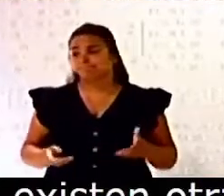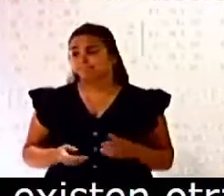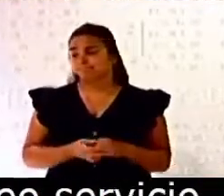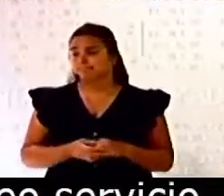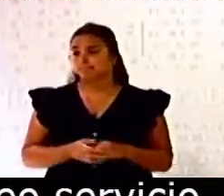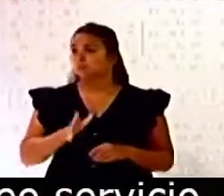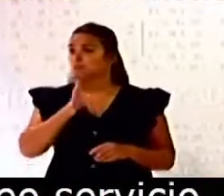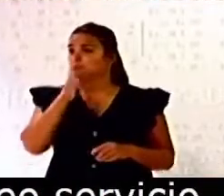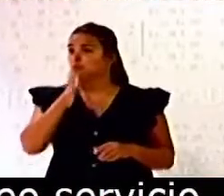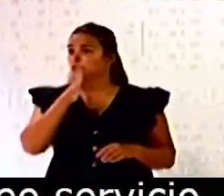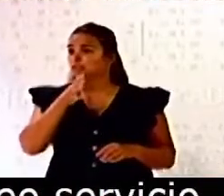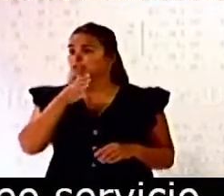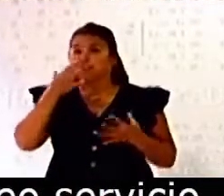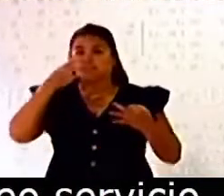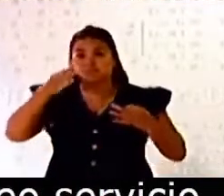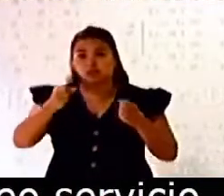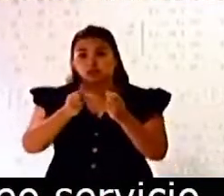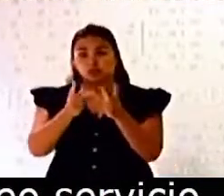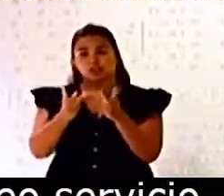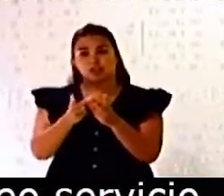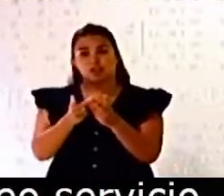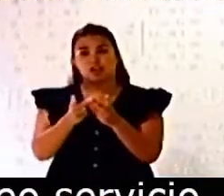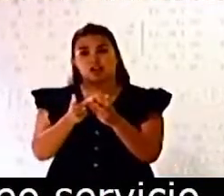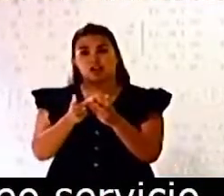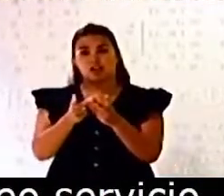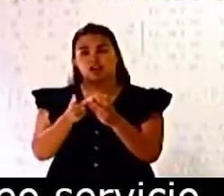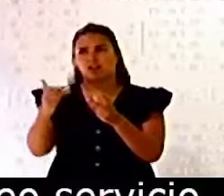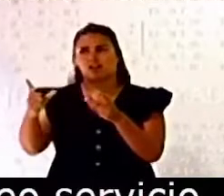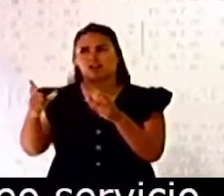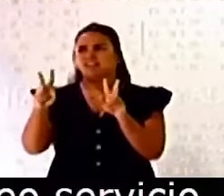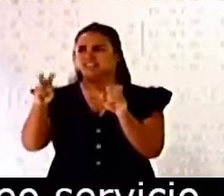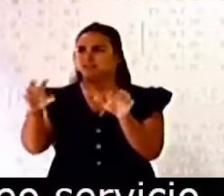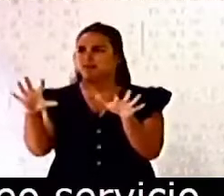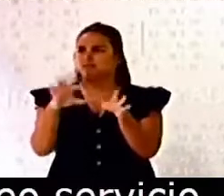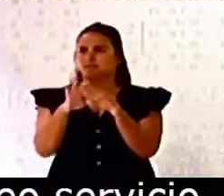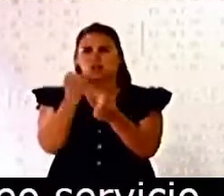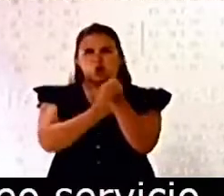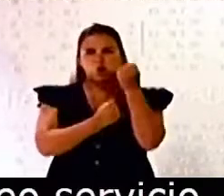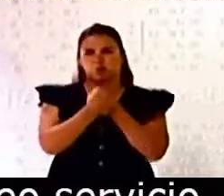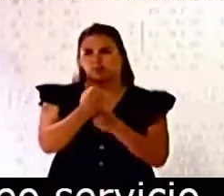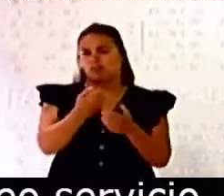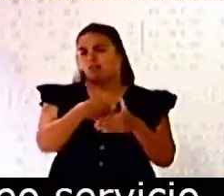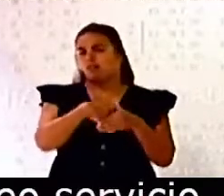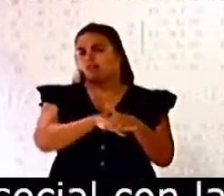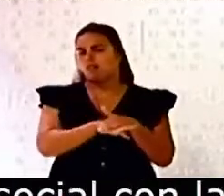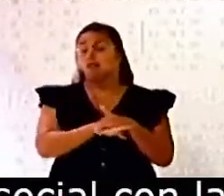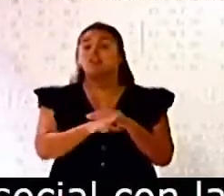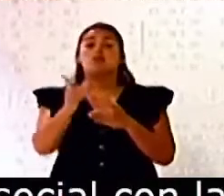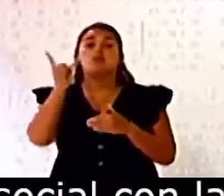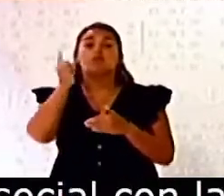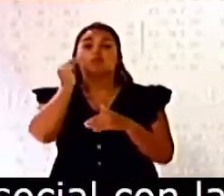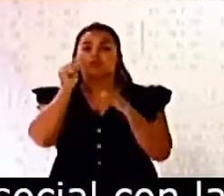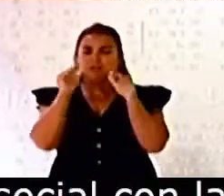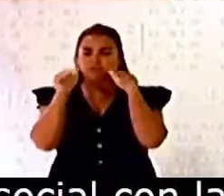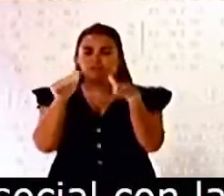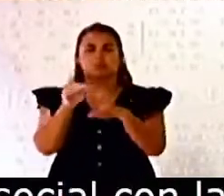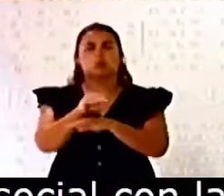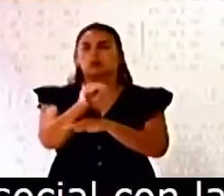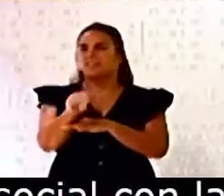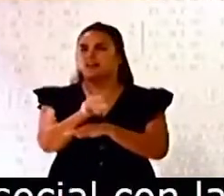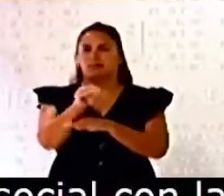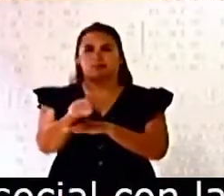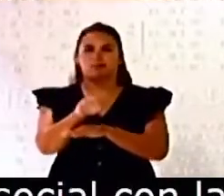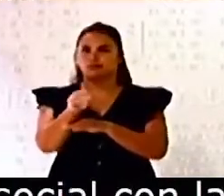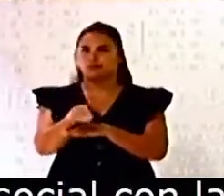Porque una realidad social que tiene que ver con la economía sumergida y con situar a la mujer en el centro de los cuidados de la